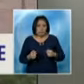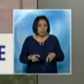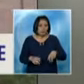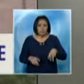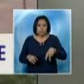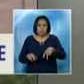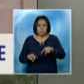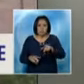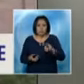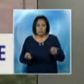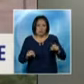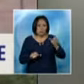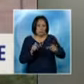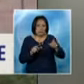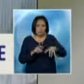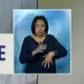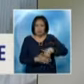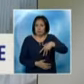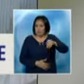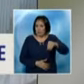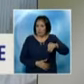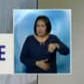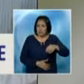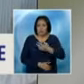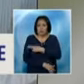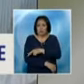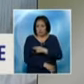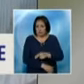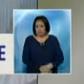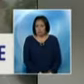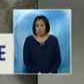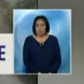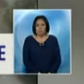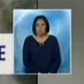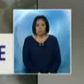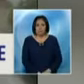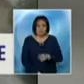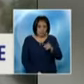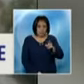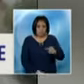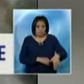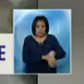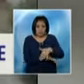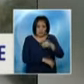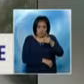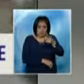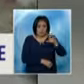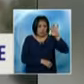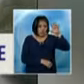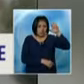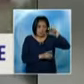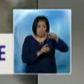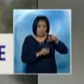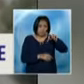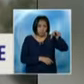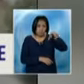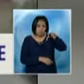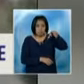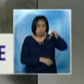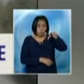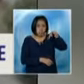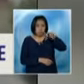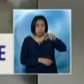y registran cuando la gente sale en precaución del hospital. En esta otra calle, la cámara también se balancea por el sismo